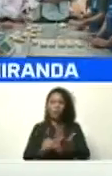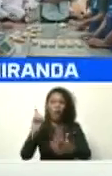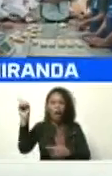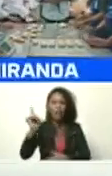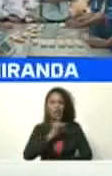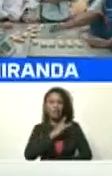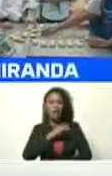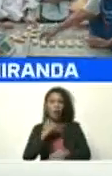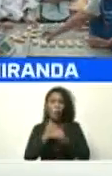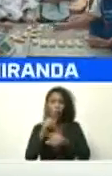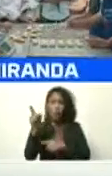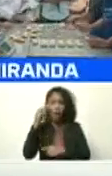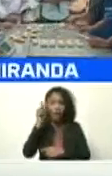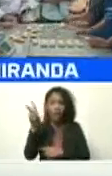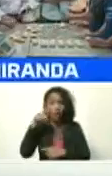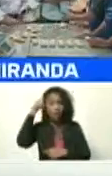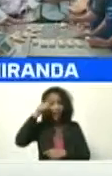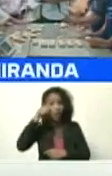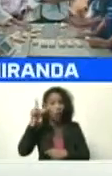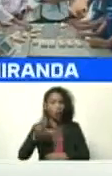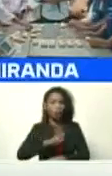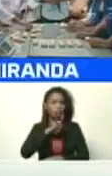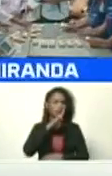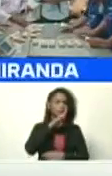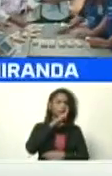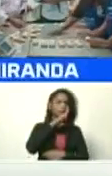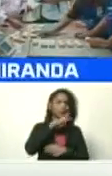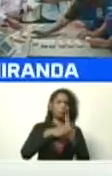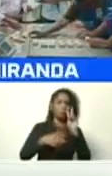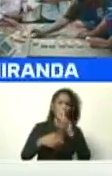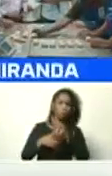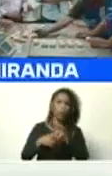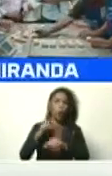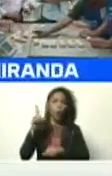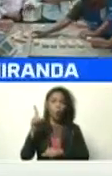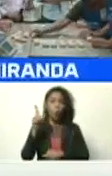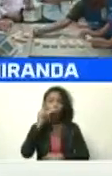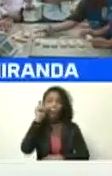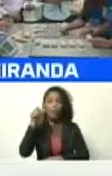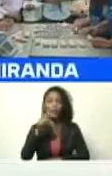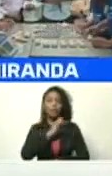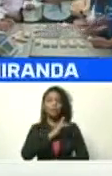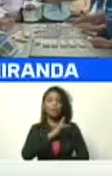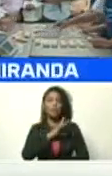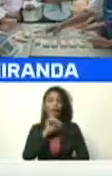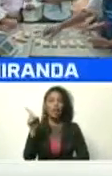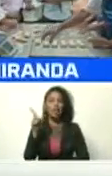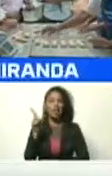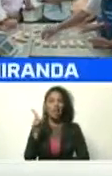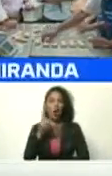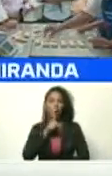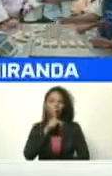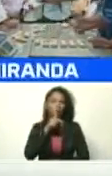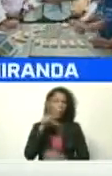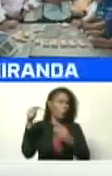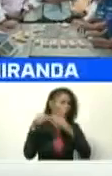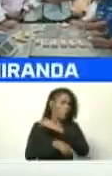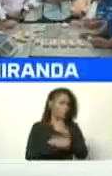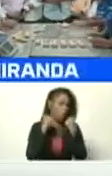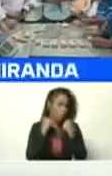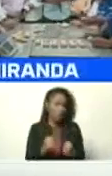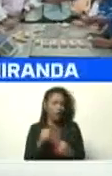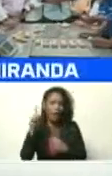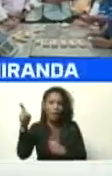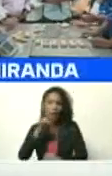de Chile. Ustedes vieron el video ese horrible, ¿ah? Donde un pinochetista, racista, allá en